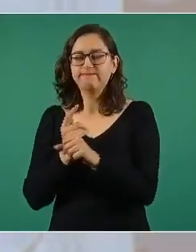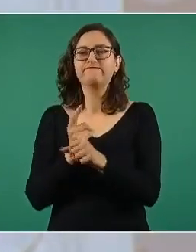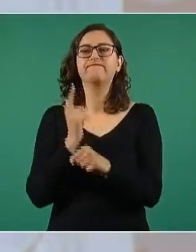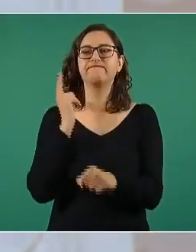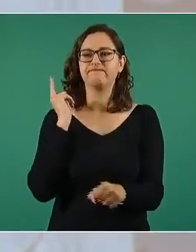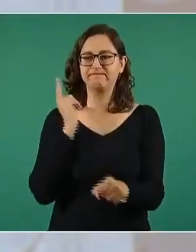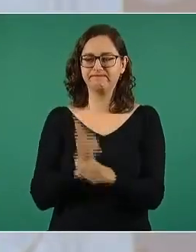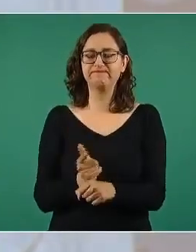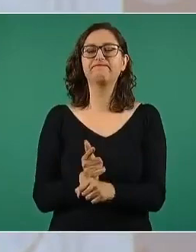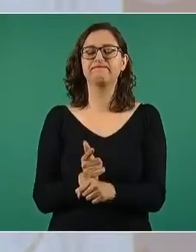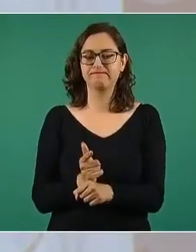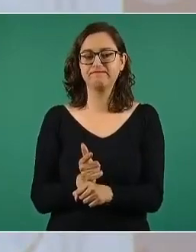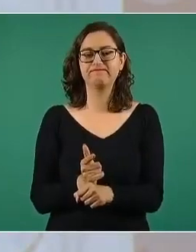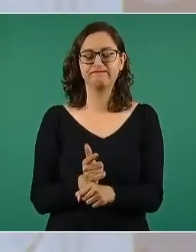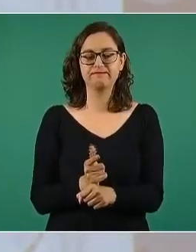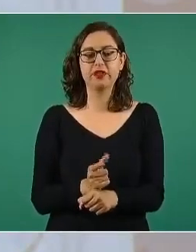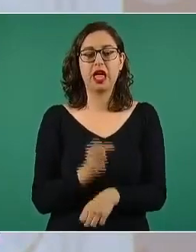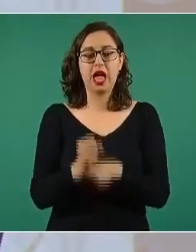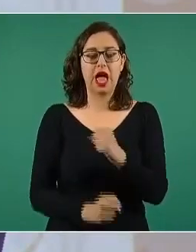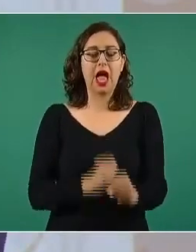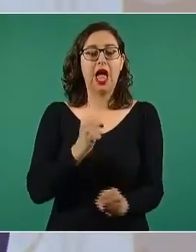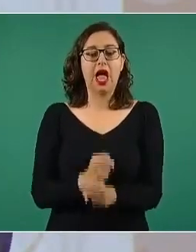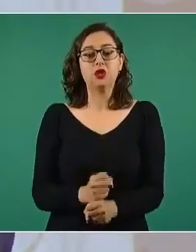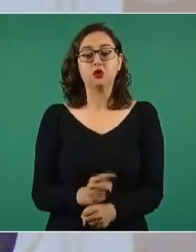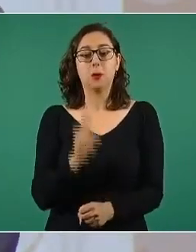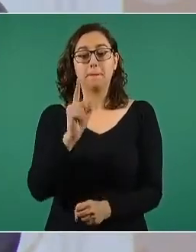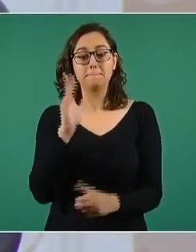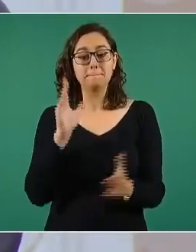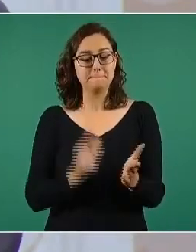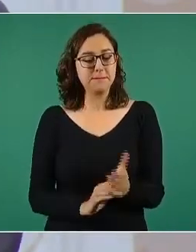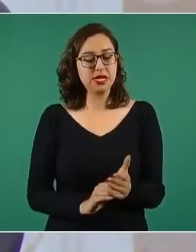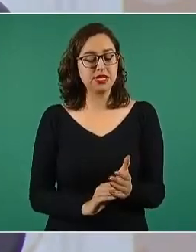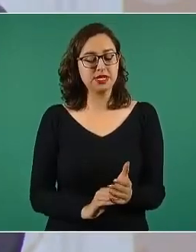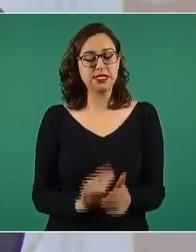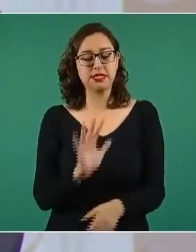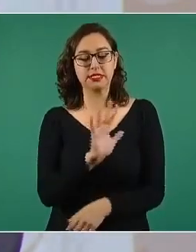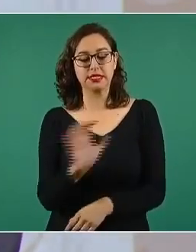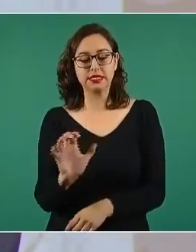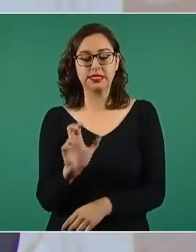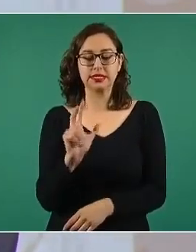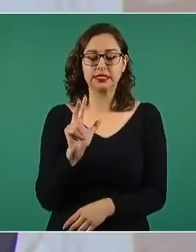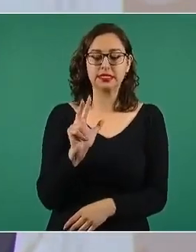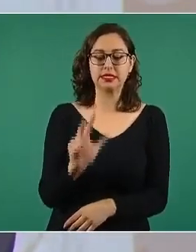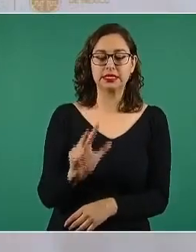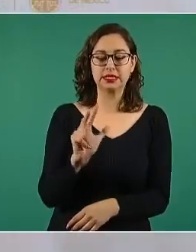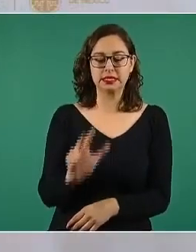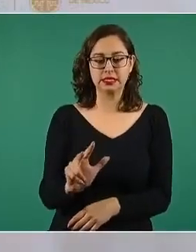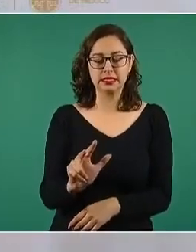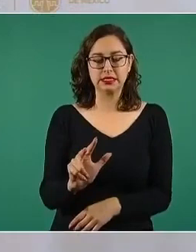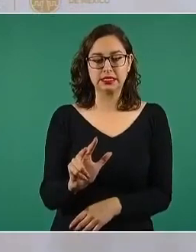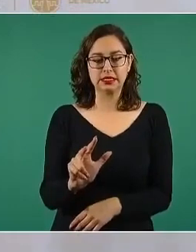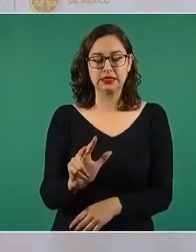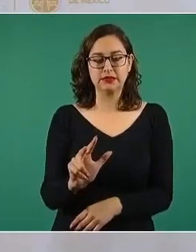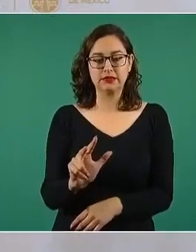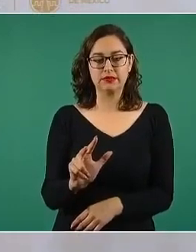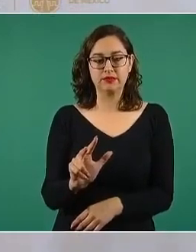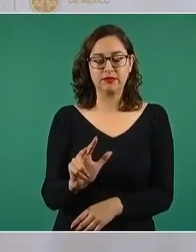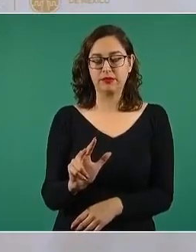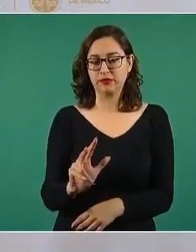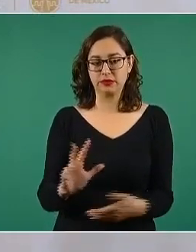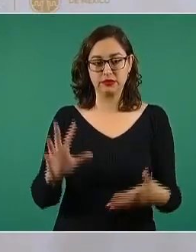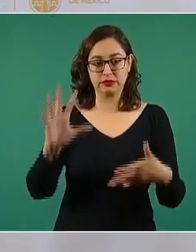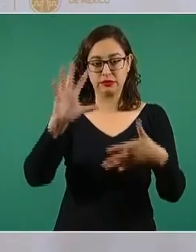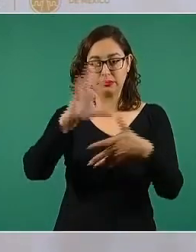conclusión de que en 1518 había en Mesoamérica y en